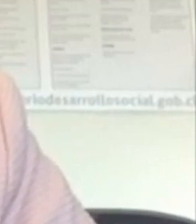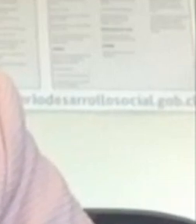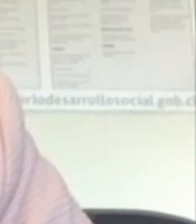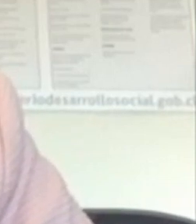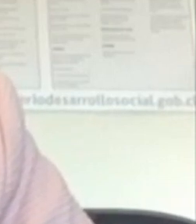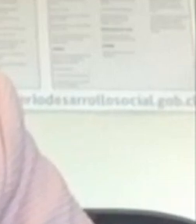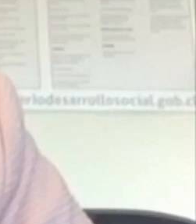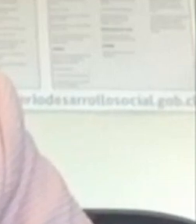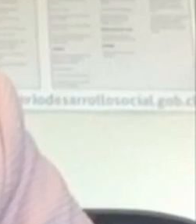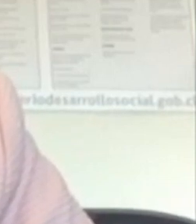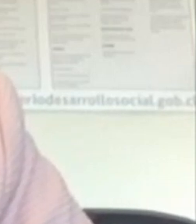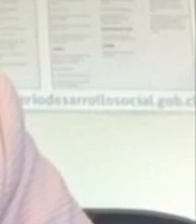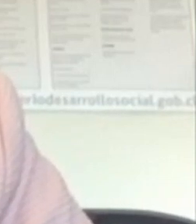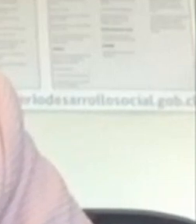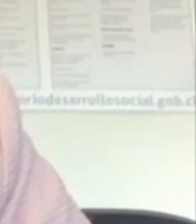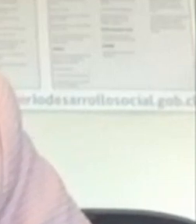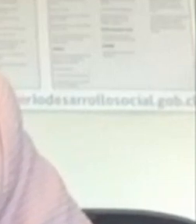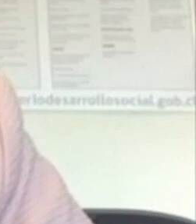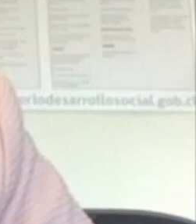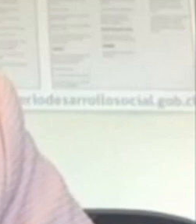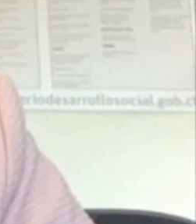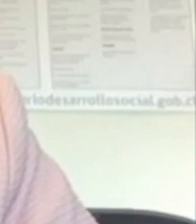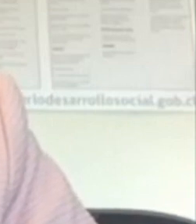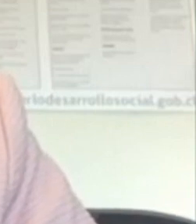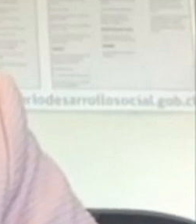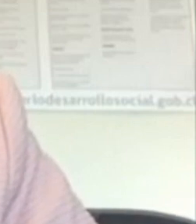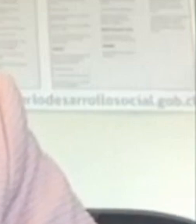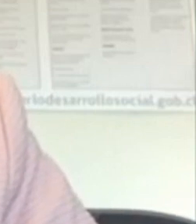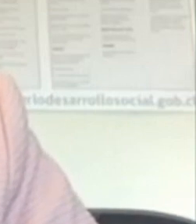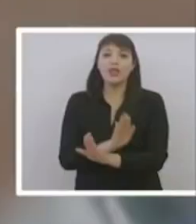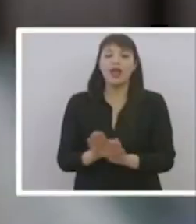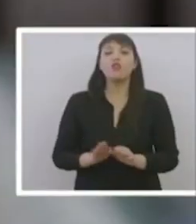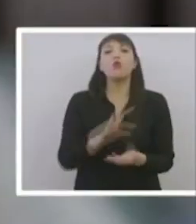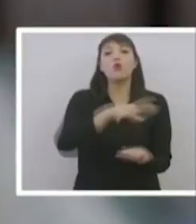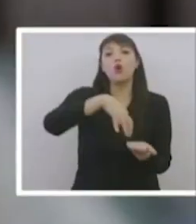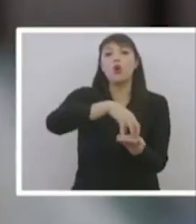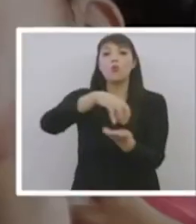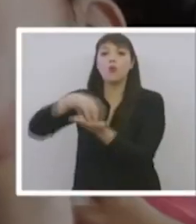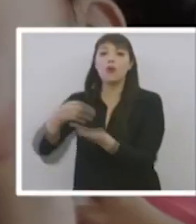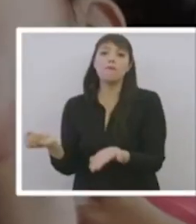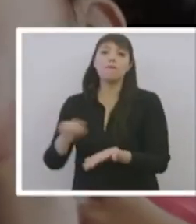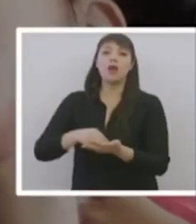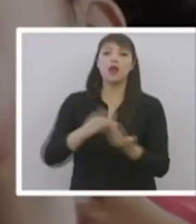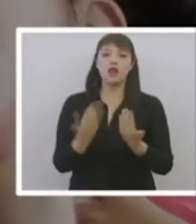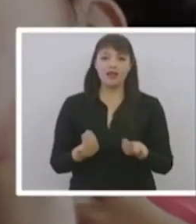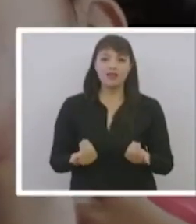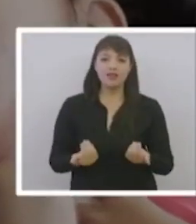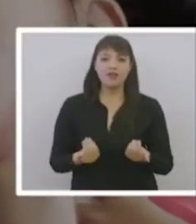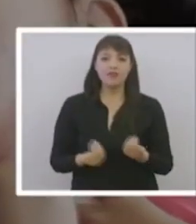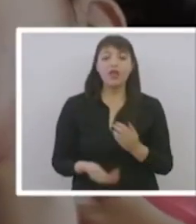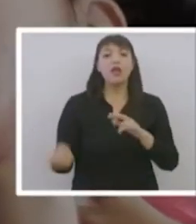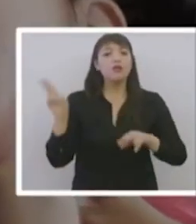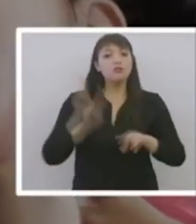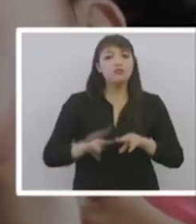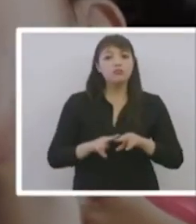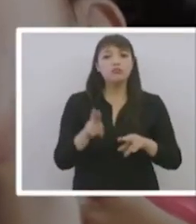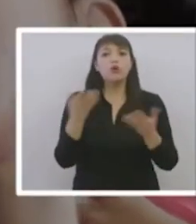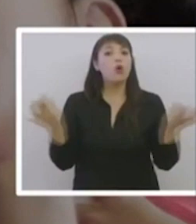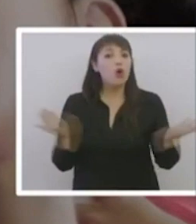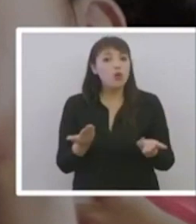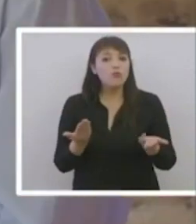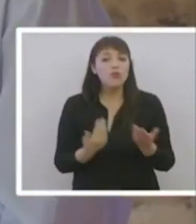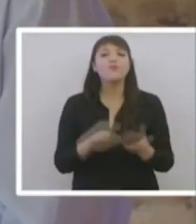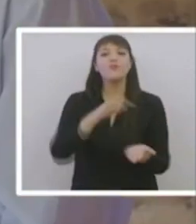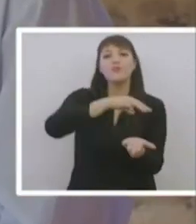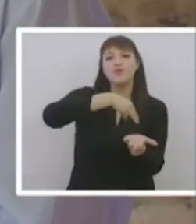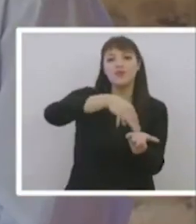económicas como de acceso a distintas políticas públicas. Y esto se aumenta aún más en los sectores rurales o más alejados